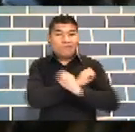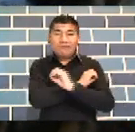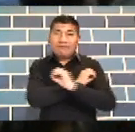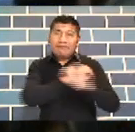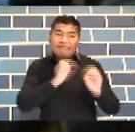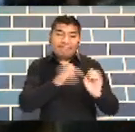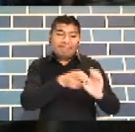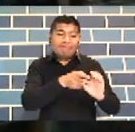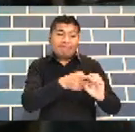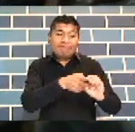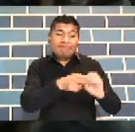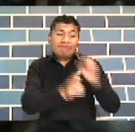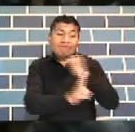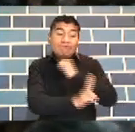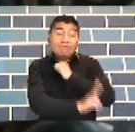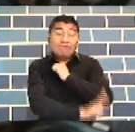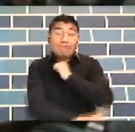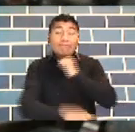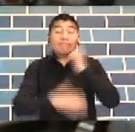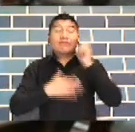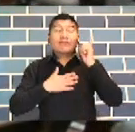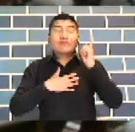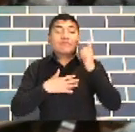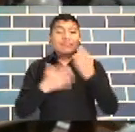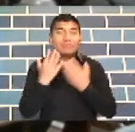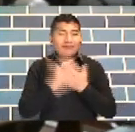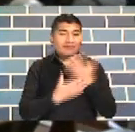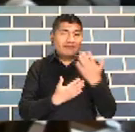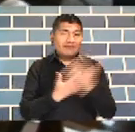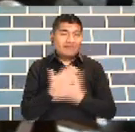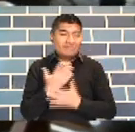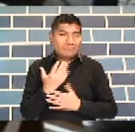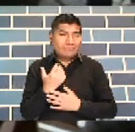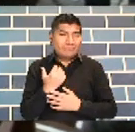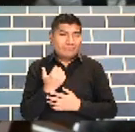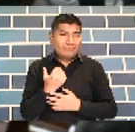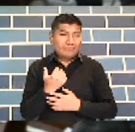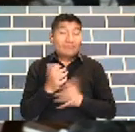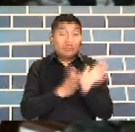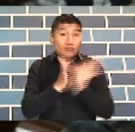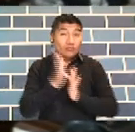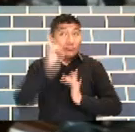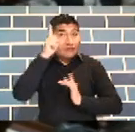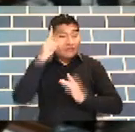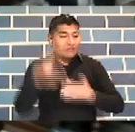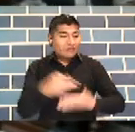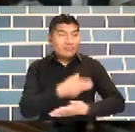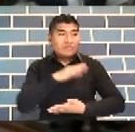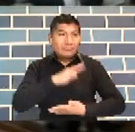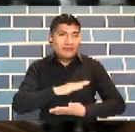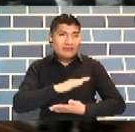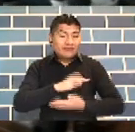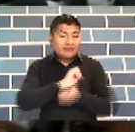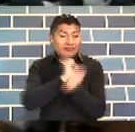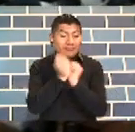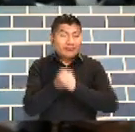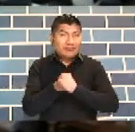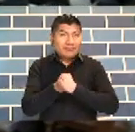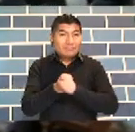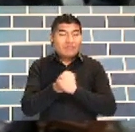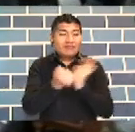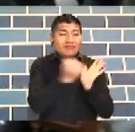las arrebatará de mis manos. Jesús el pastor se hace cordero, da su